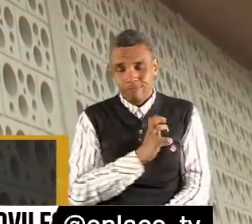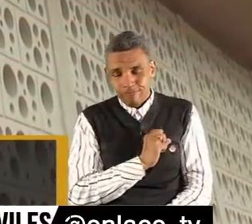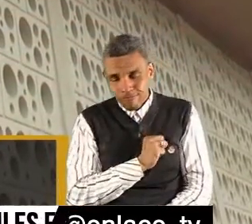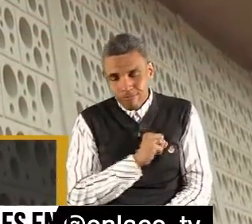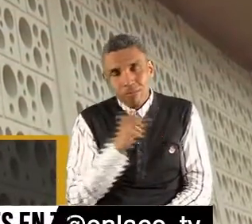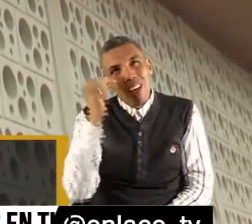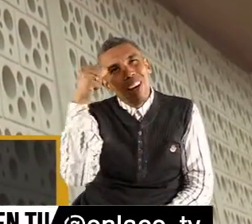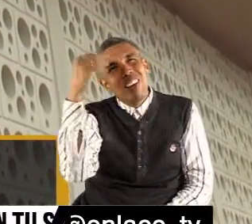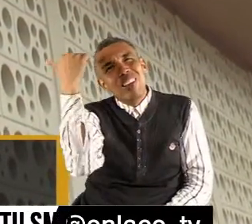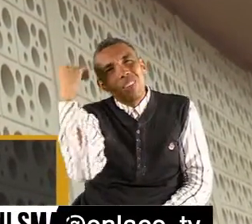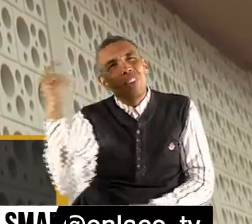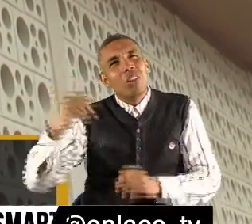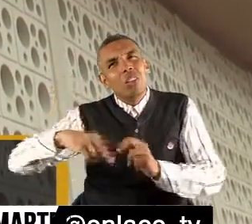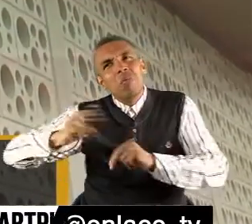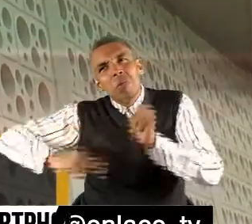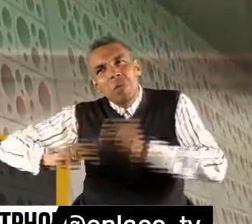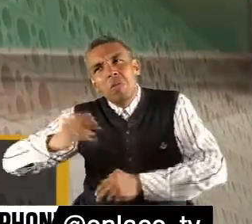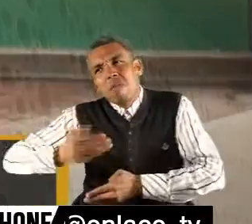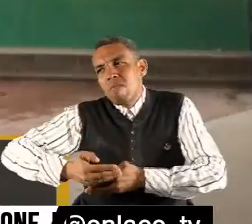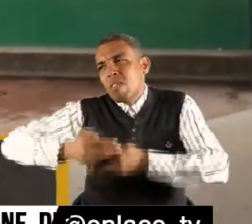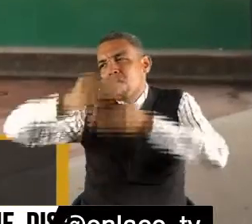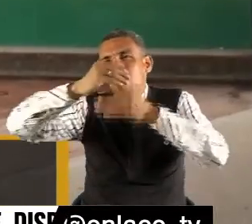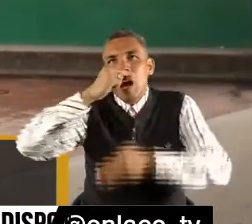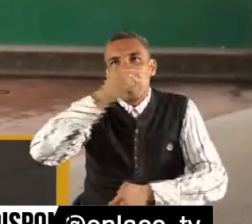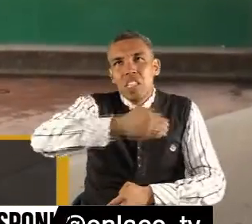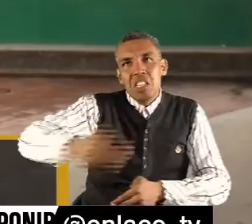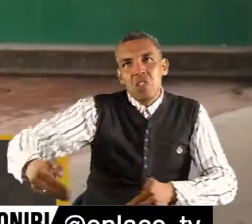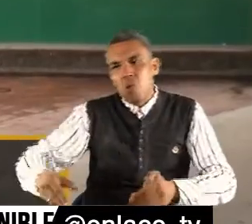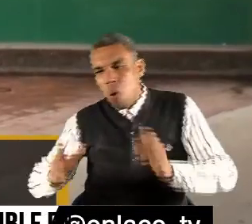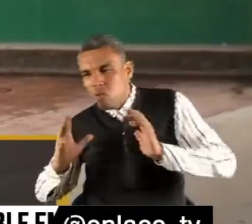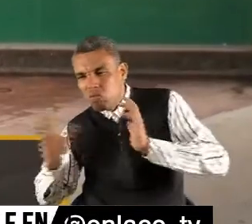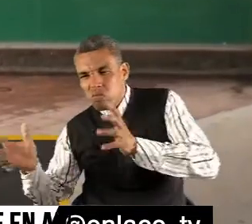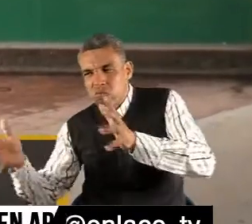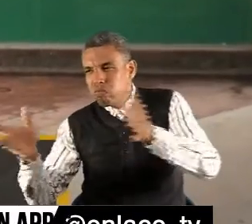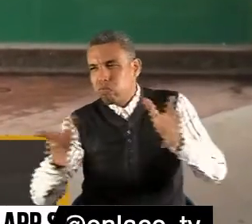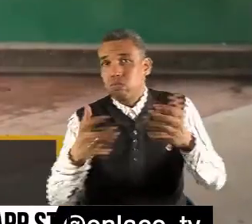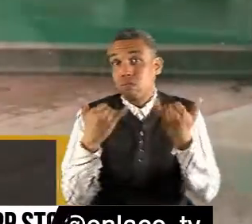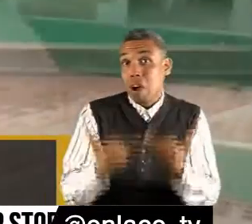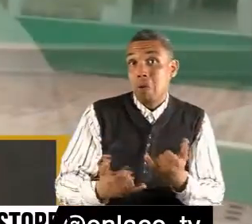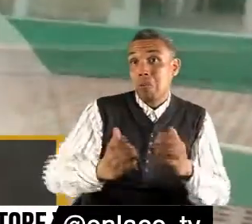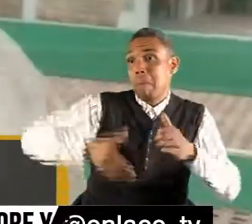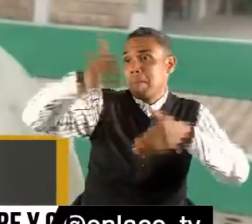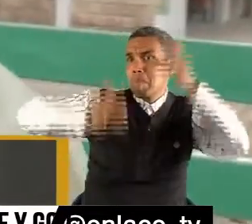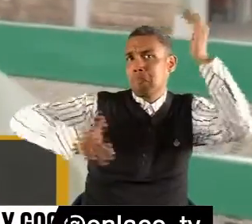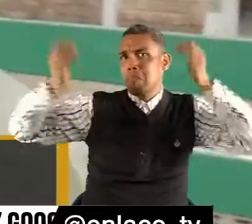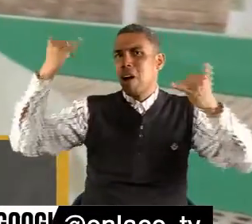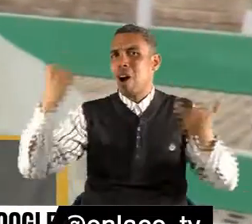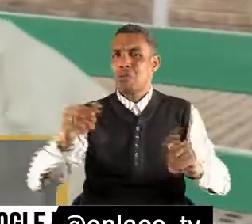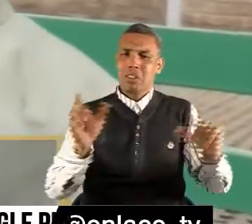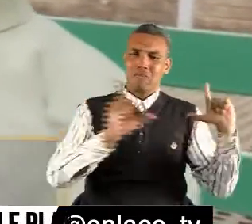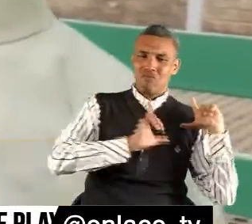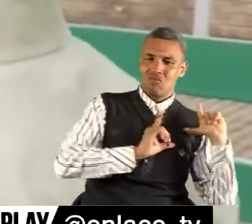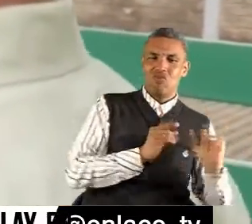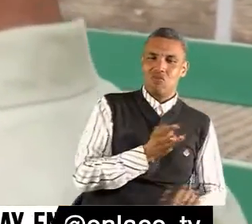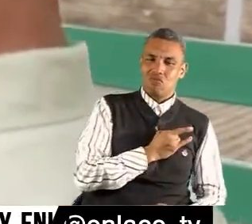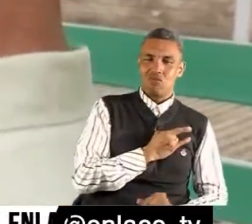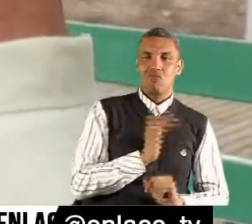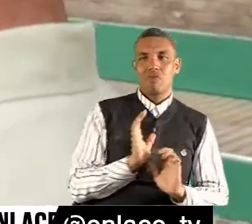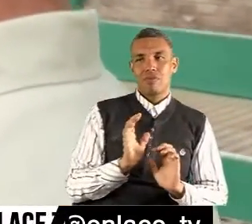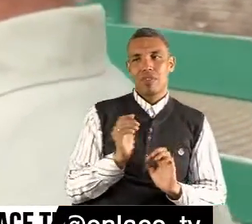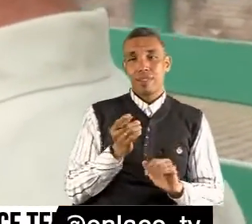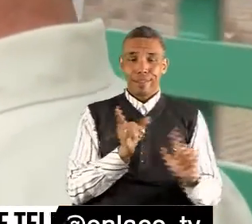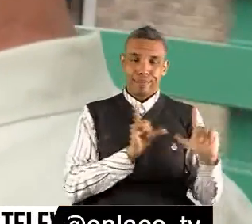esta escuela y haber educado a centenares de niños, muchos de ellos ya con títulos, los mismos que le hicieron falta a él para ser